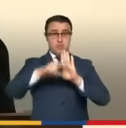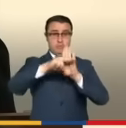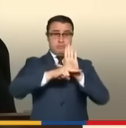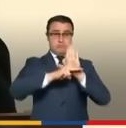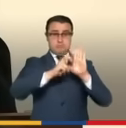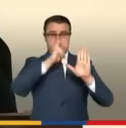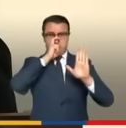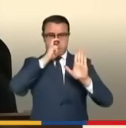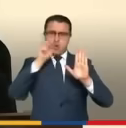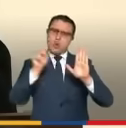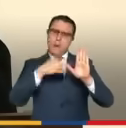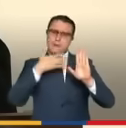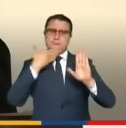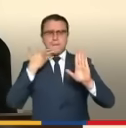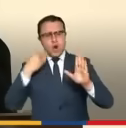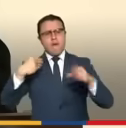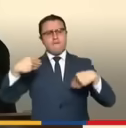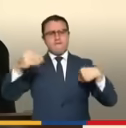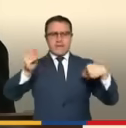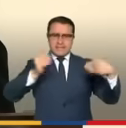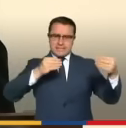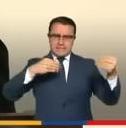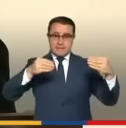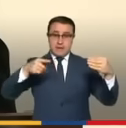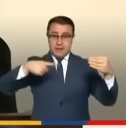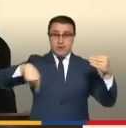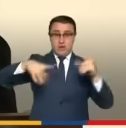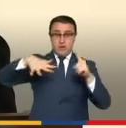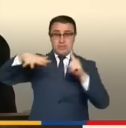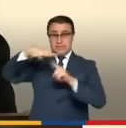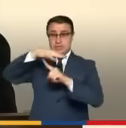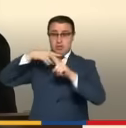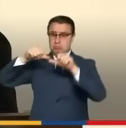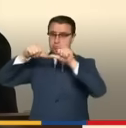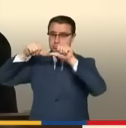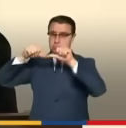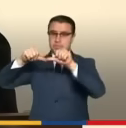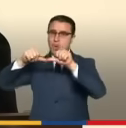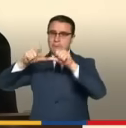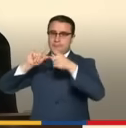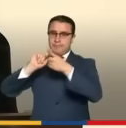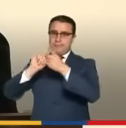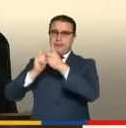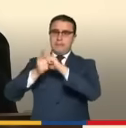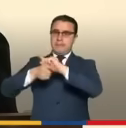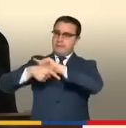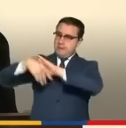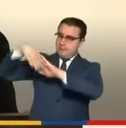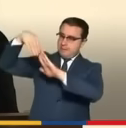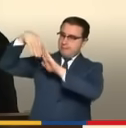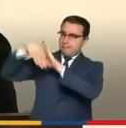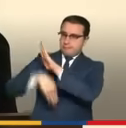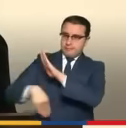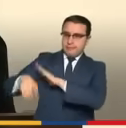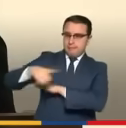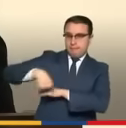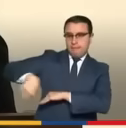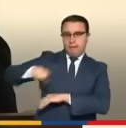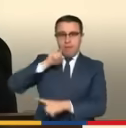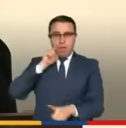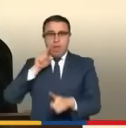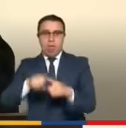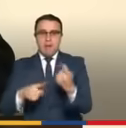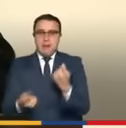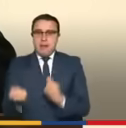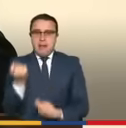de estabilidad se deterioraban para volver más